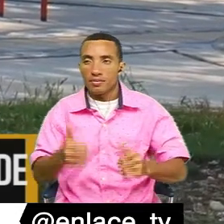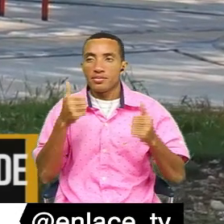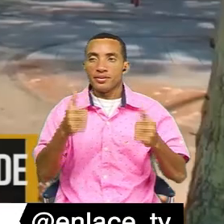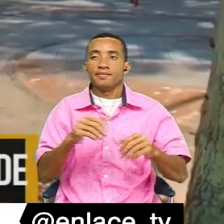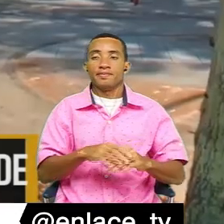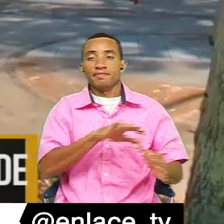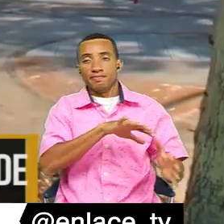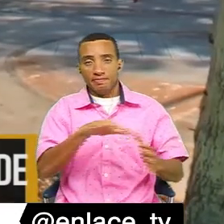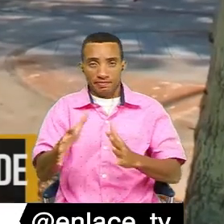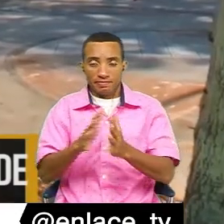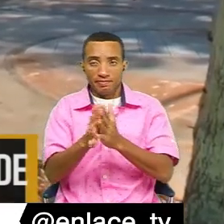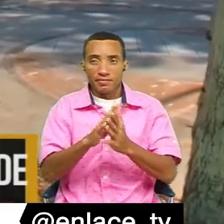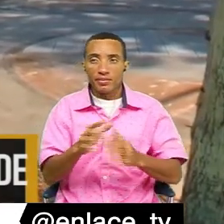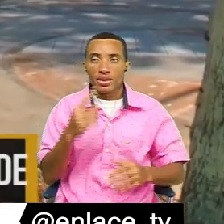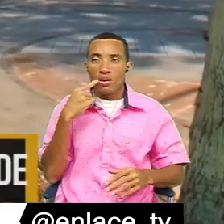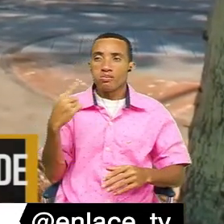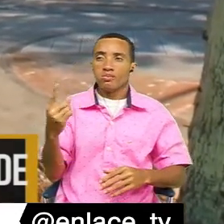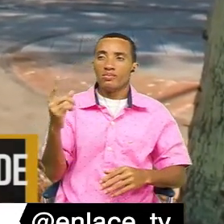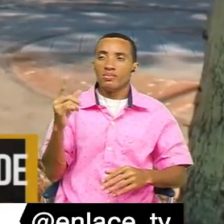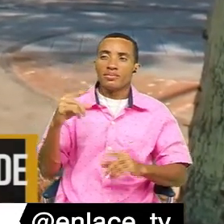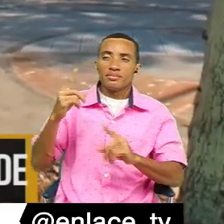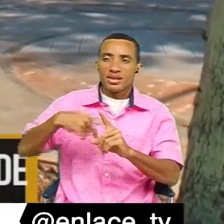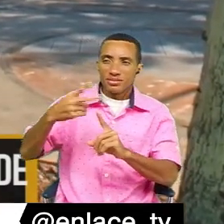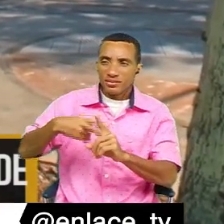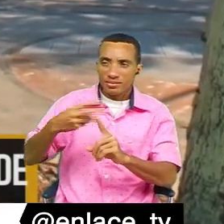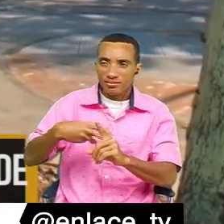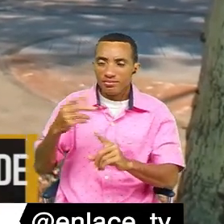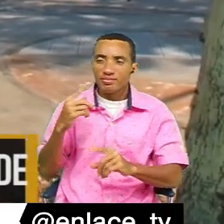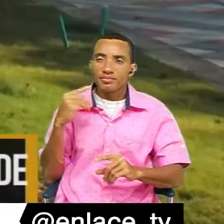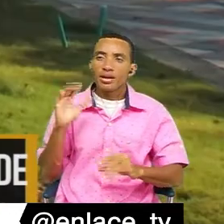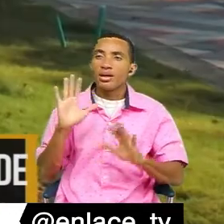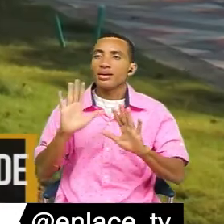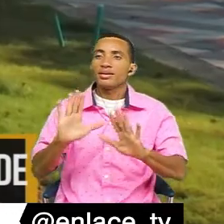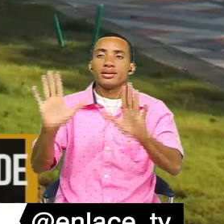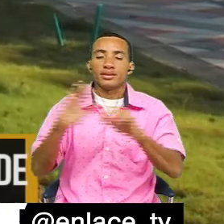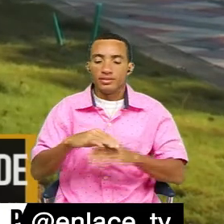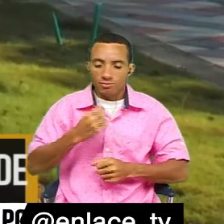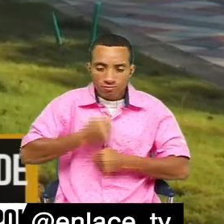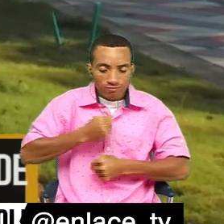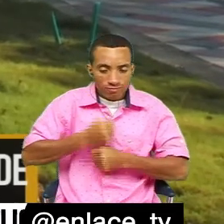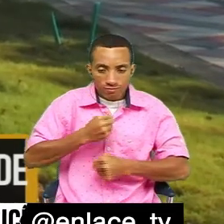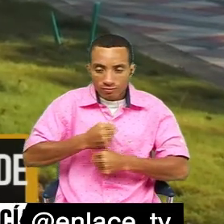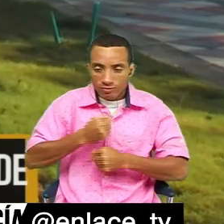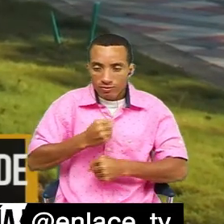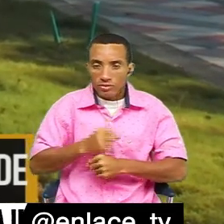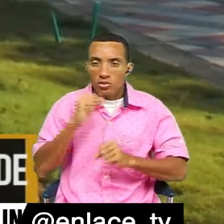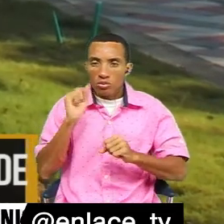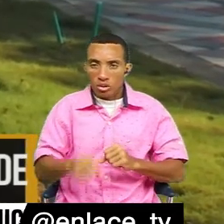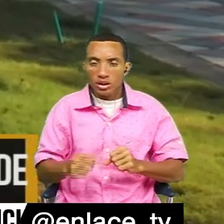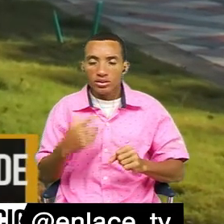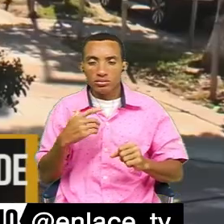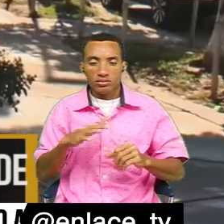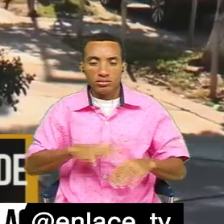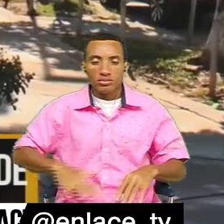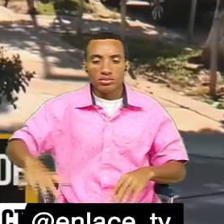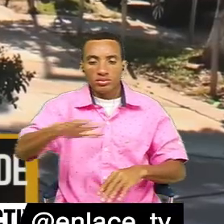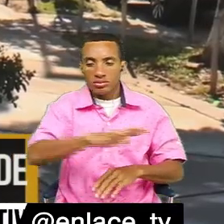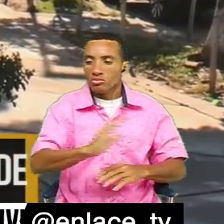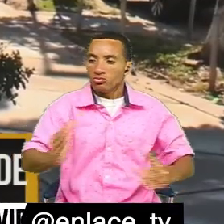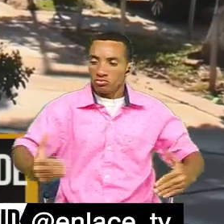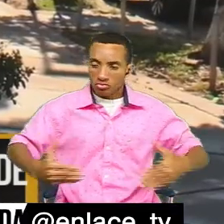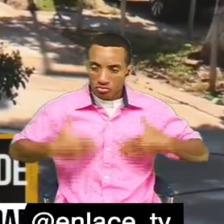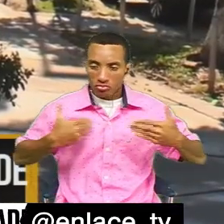permanece en estas condiciones. Sin embargo, Echeverry aclaró que se realizan los trabajos pertinentes para que sea un espacio de calidad y de sano esparcimiento